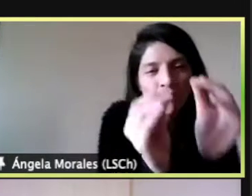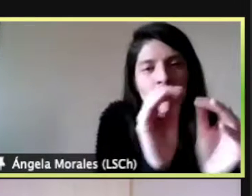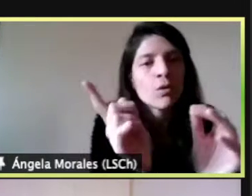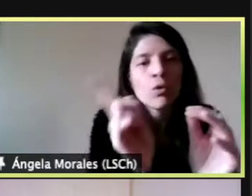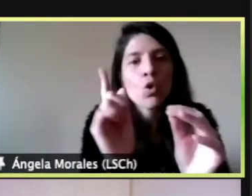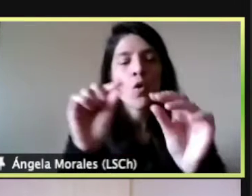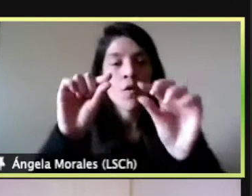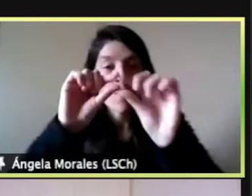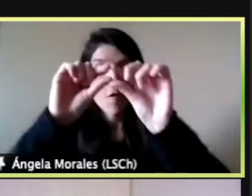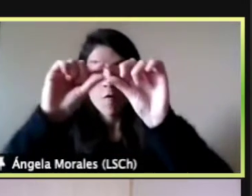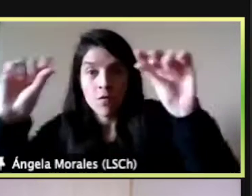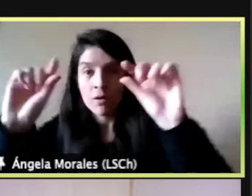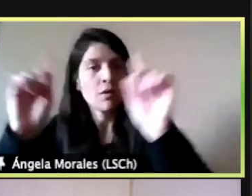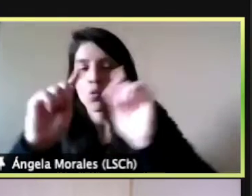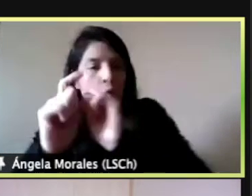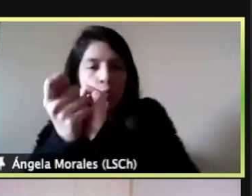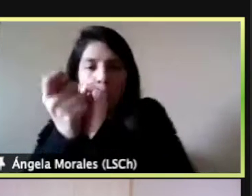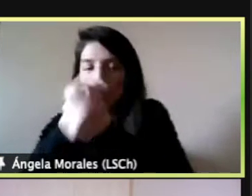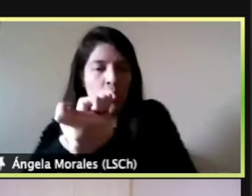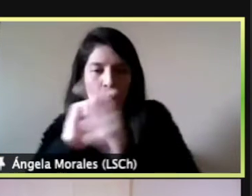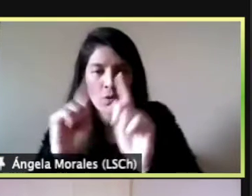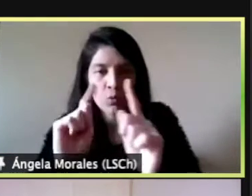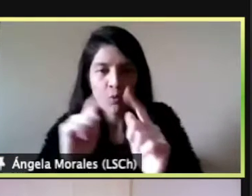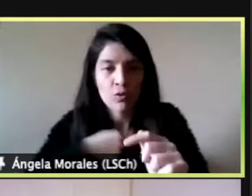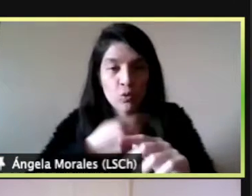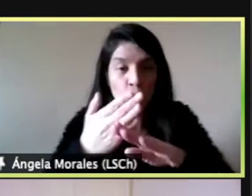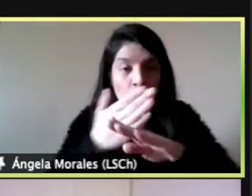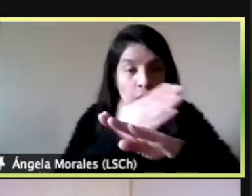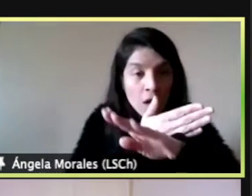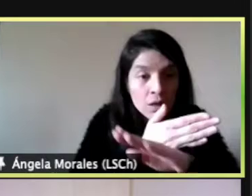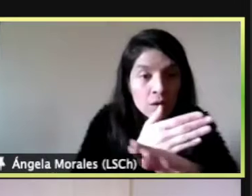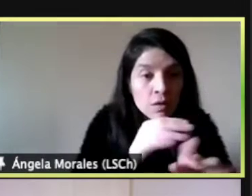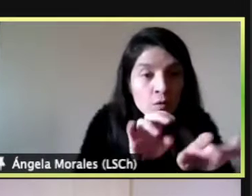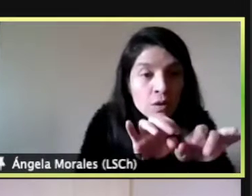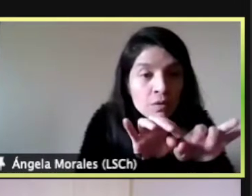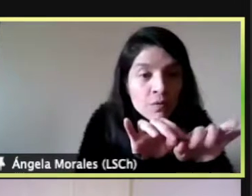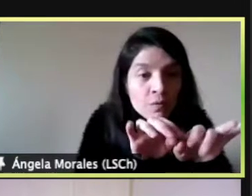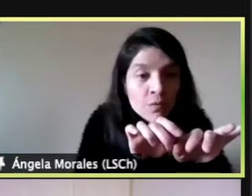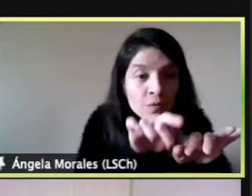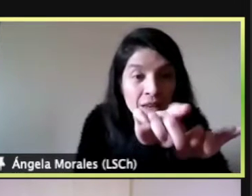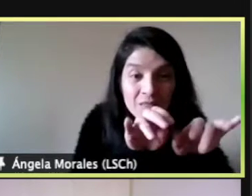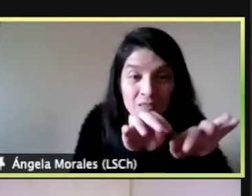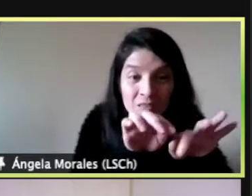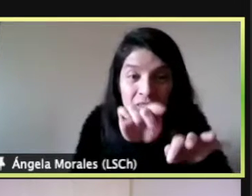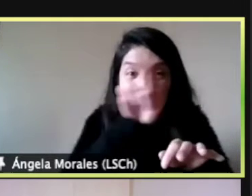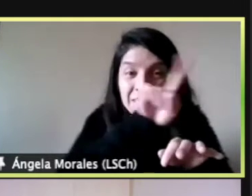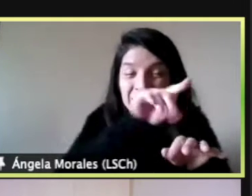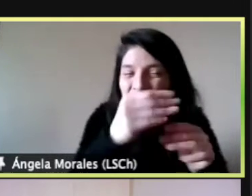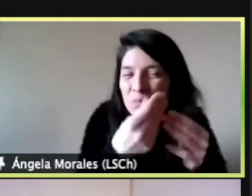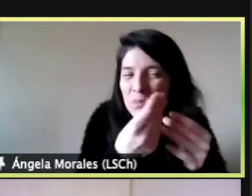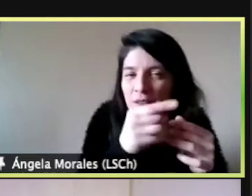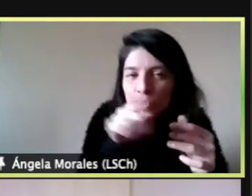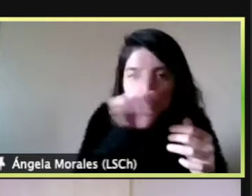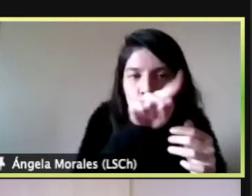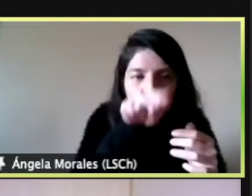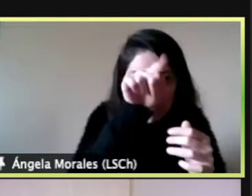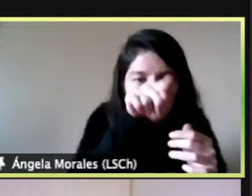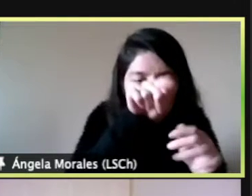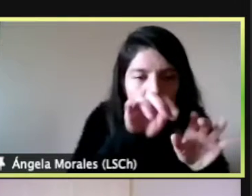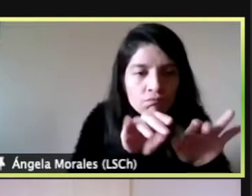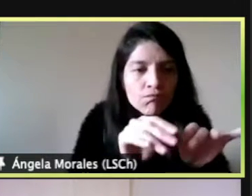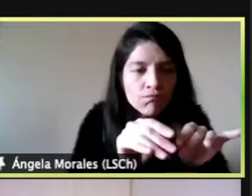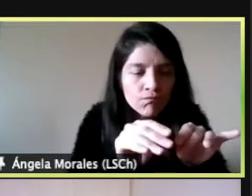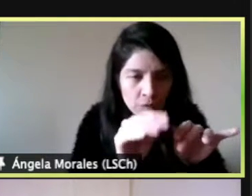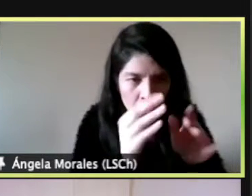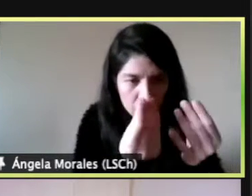de la fila el símbolo peso en cada uno de estos valores. Si lo dejo ahí, ahora voy a arrastrar nuevamente.